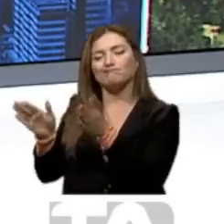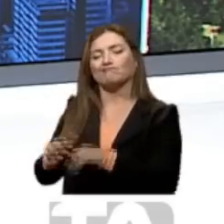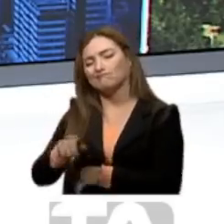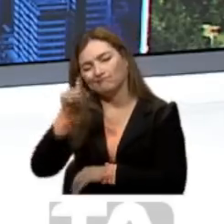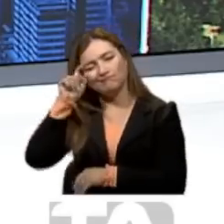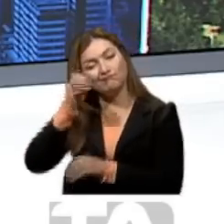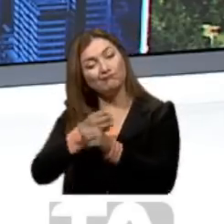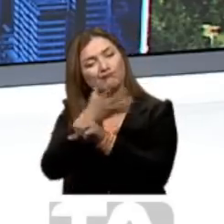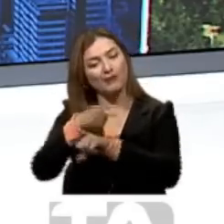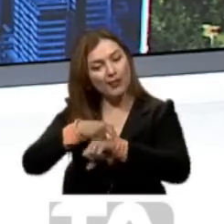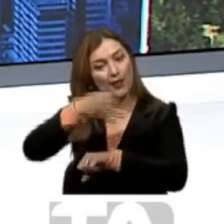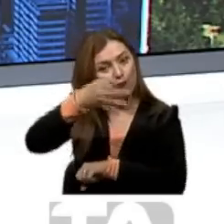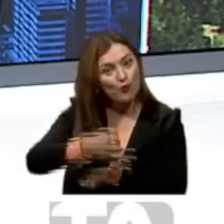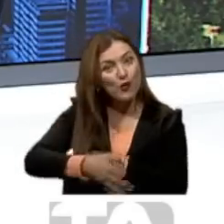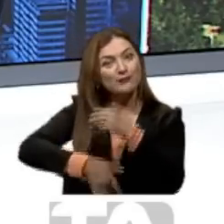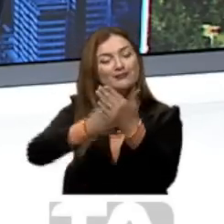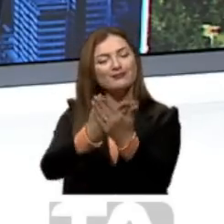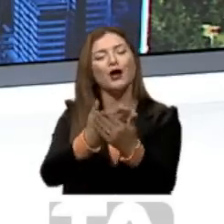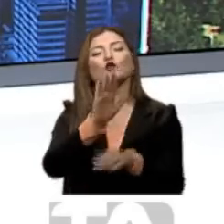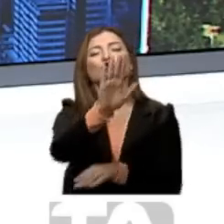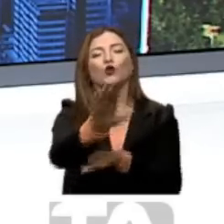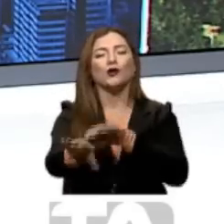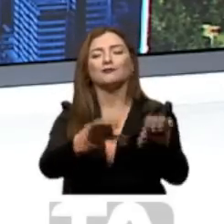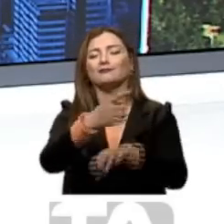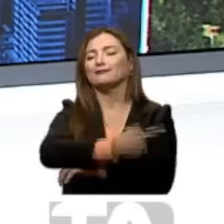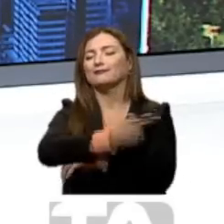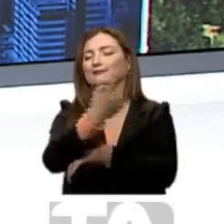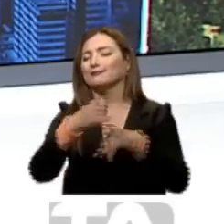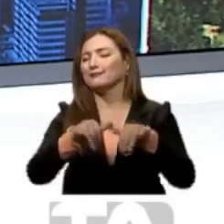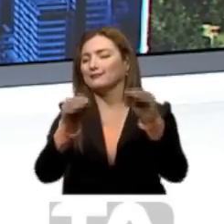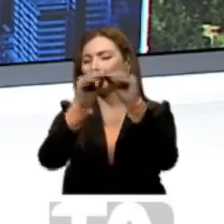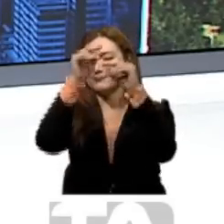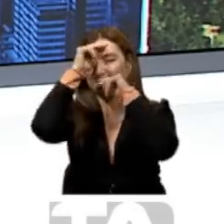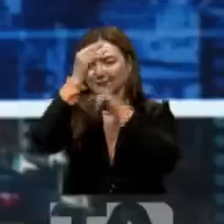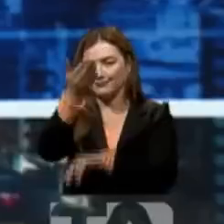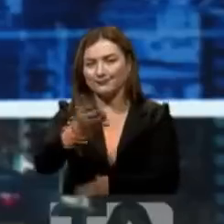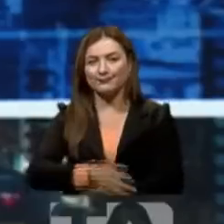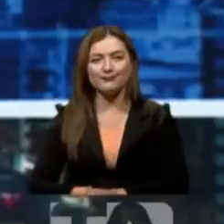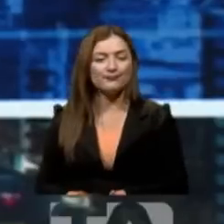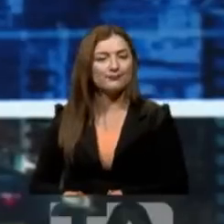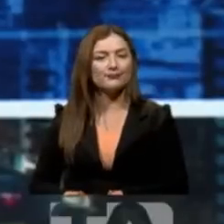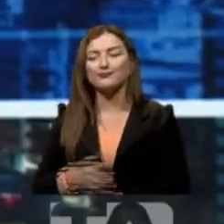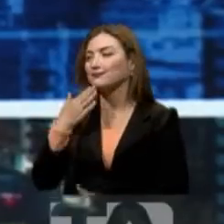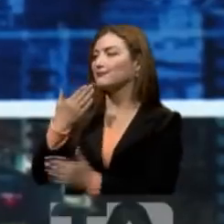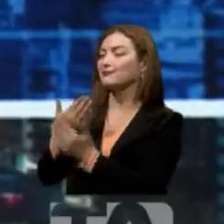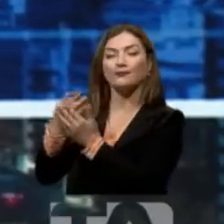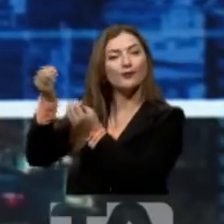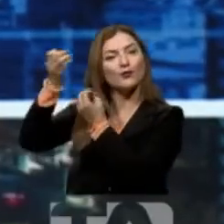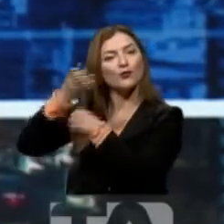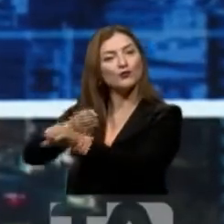tiempo de sus hogares y sobre todo llegar puntual a sus actividades diarias. Continuamos con más noticias, Isa. Muchas gracias, Andrea, por